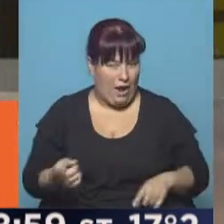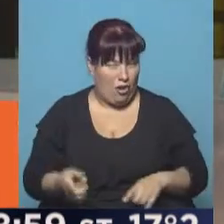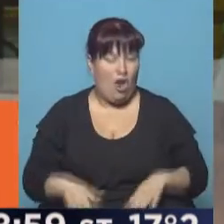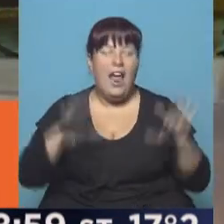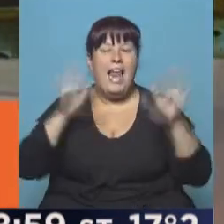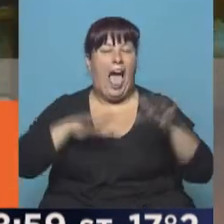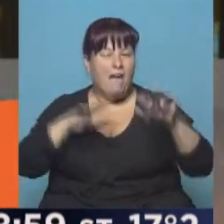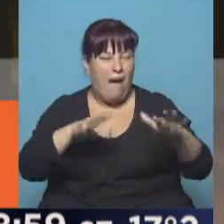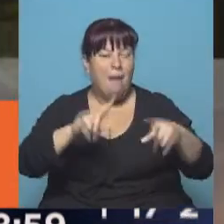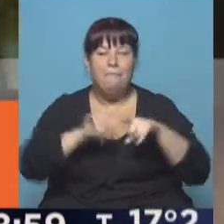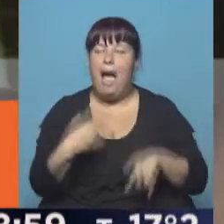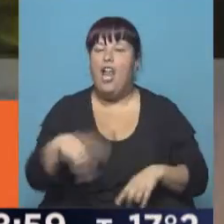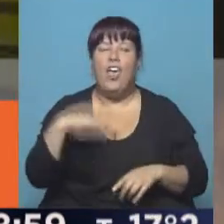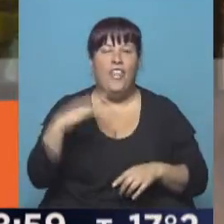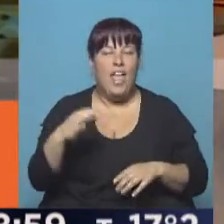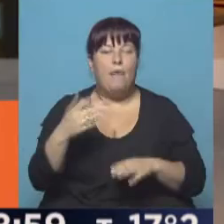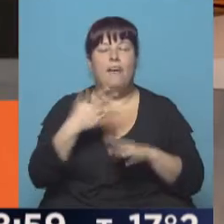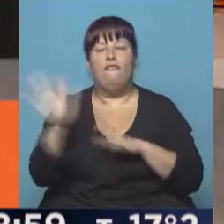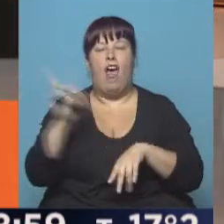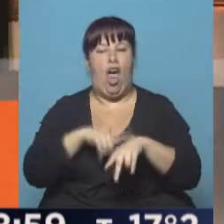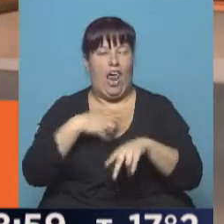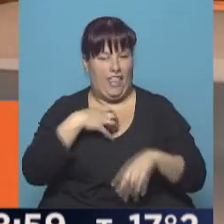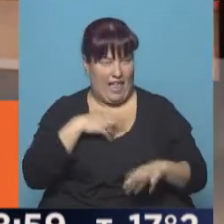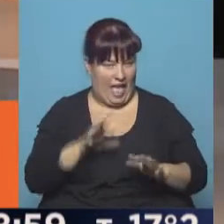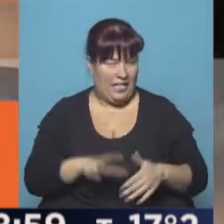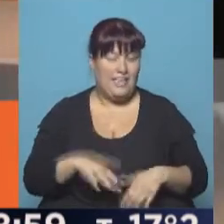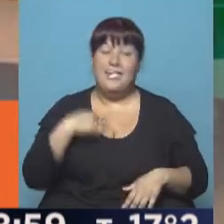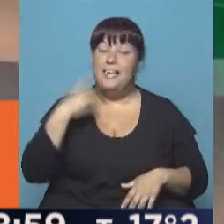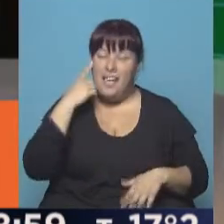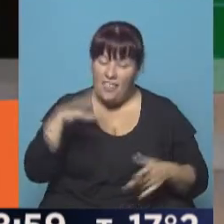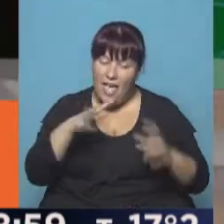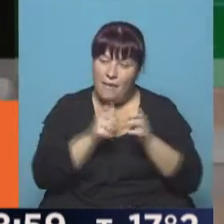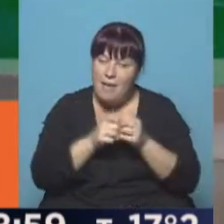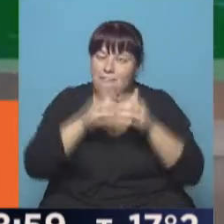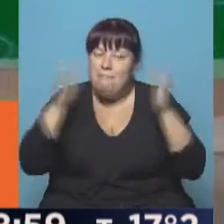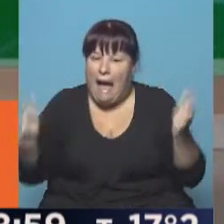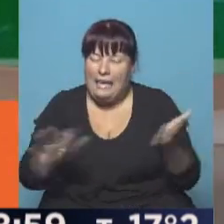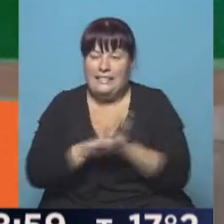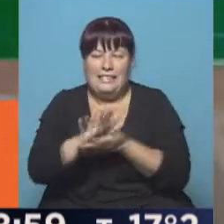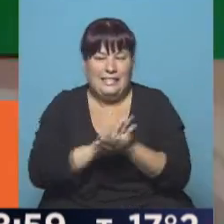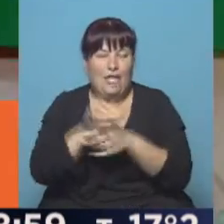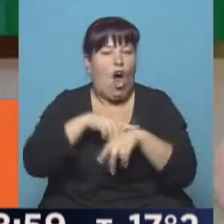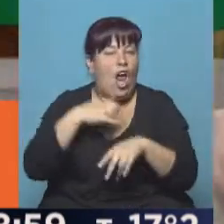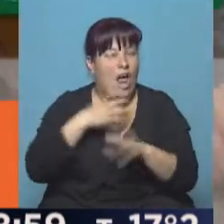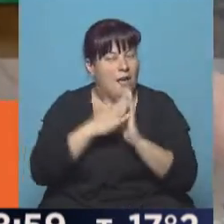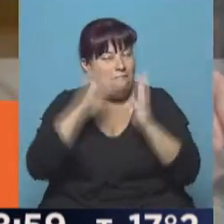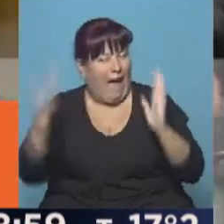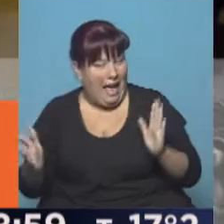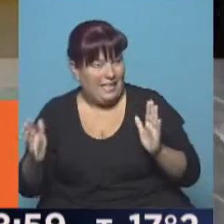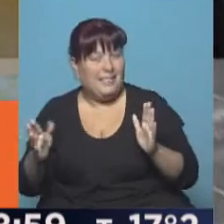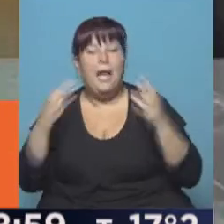las manifestaciones y los partes que hacerlos fuera del horario de clase me parece que hay que estirar más la negociación fuera del horario de clases